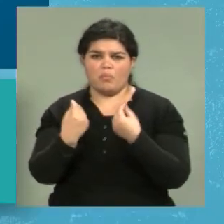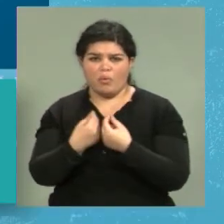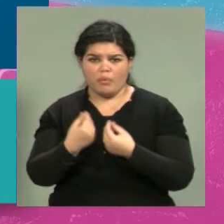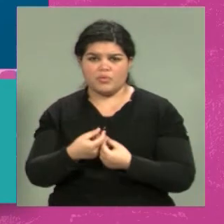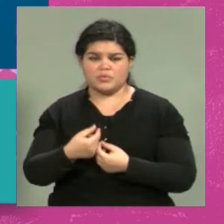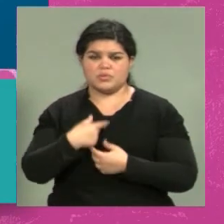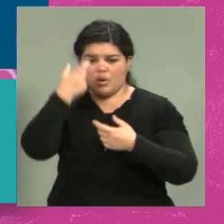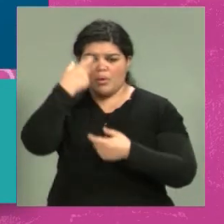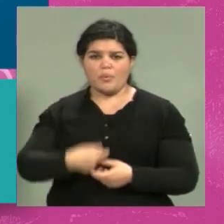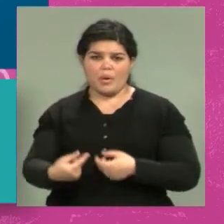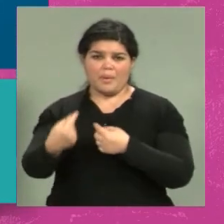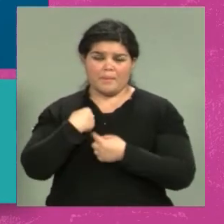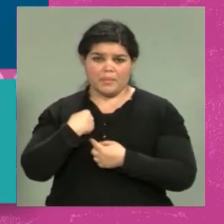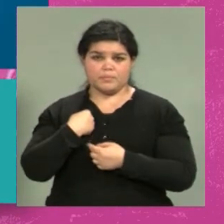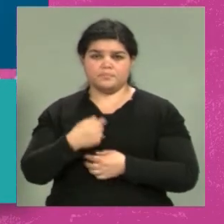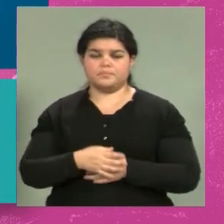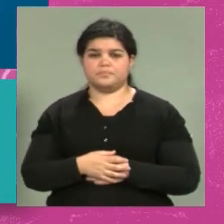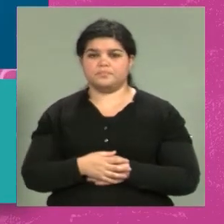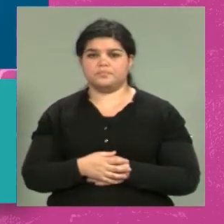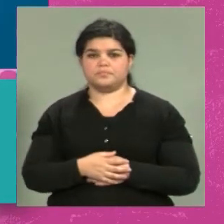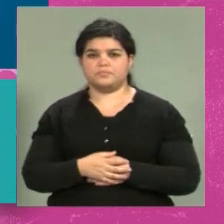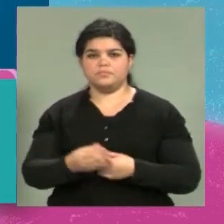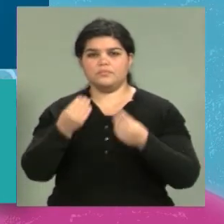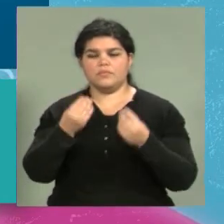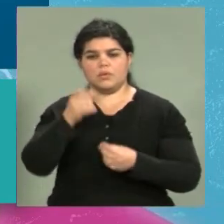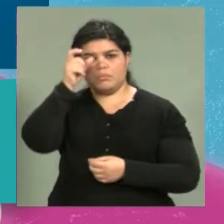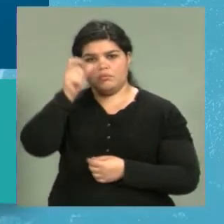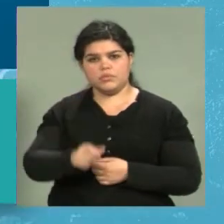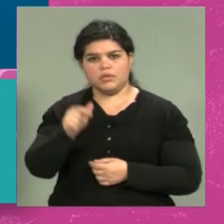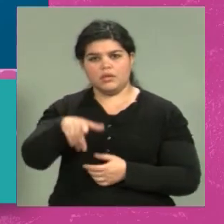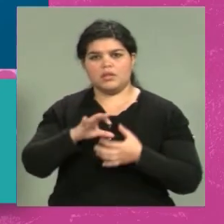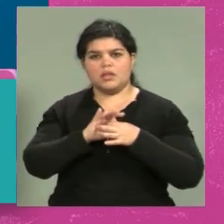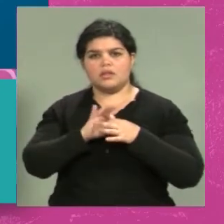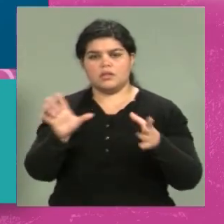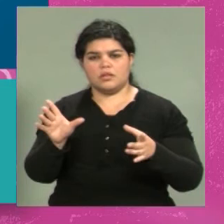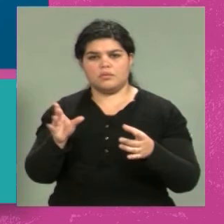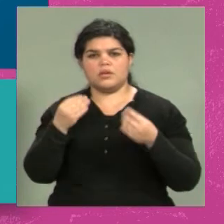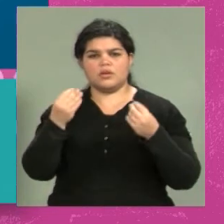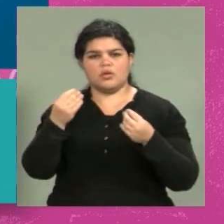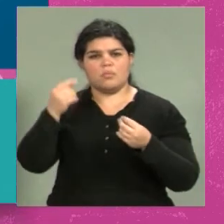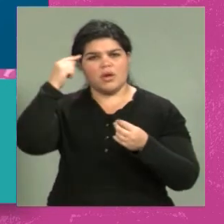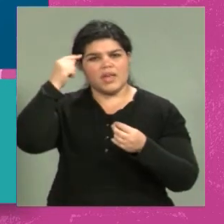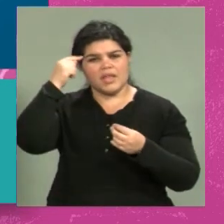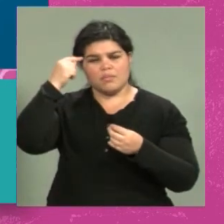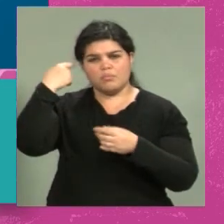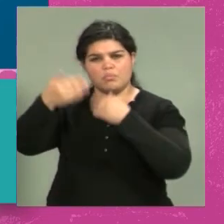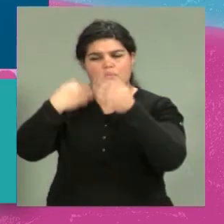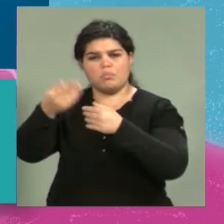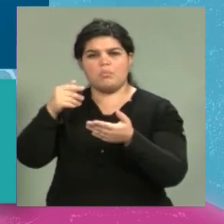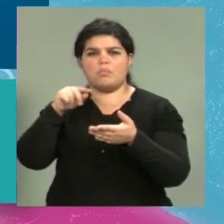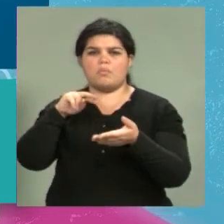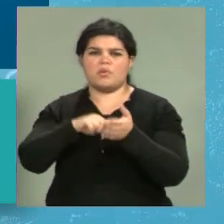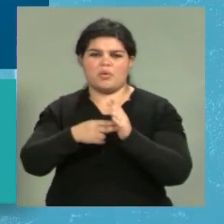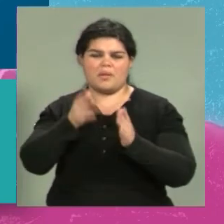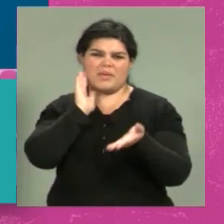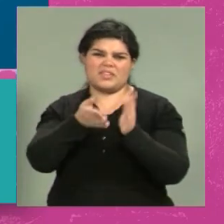humano, hasta qué punto esa persona está ejerciendo una libertad y no su psiquis está siendo afectada por toda esa serie de